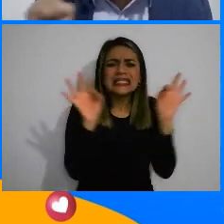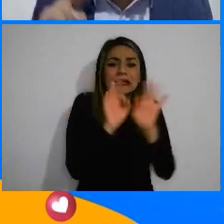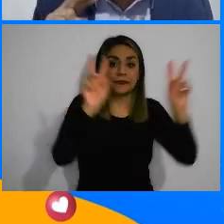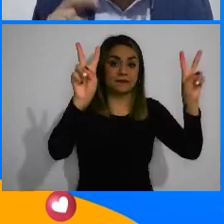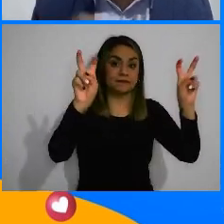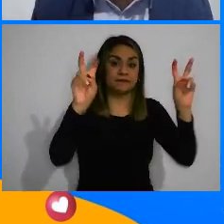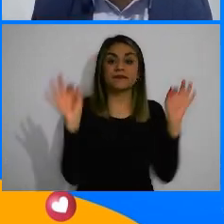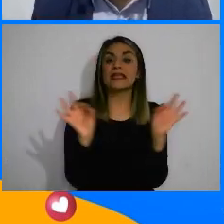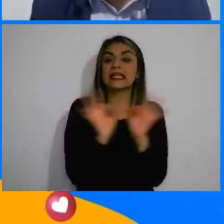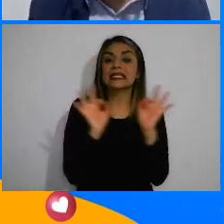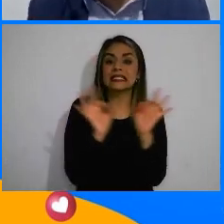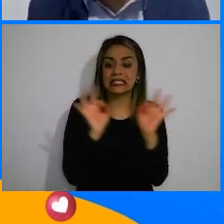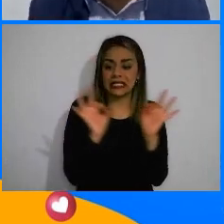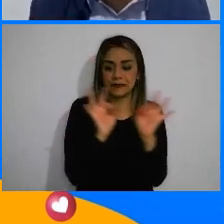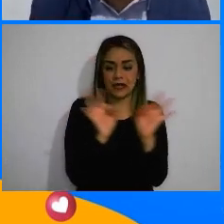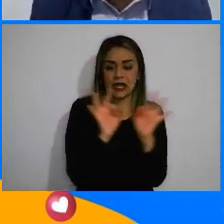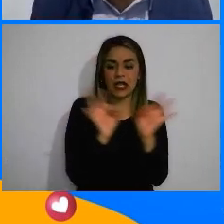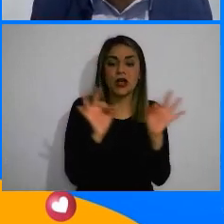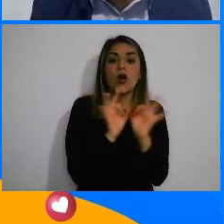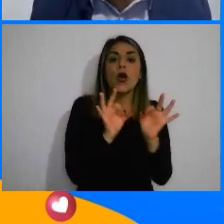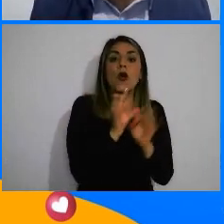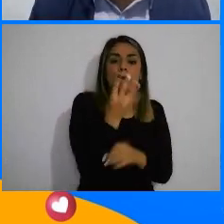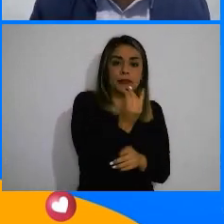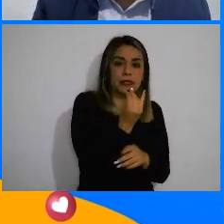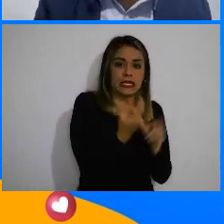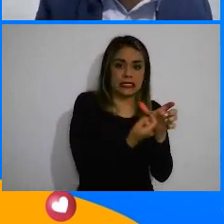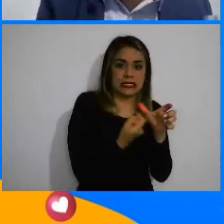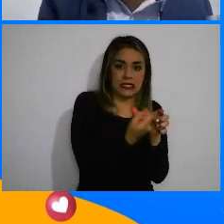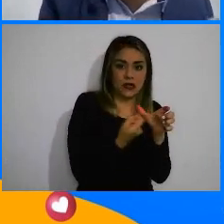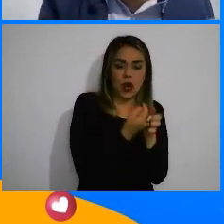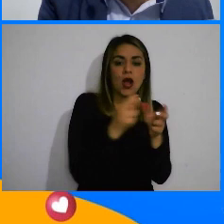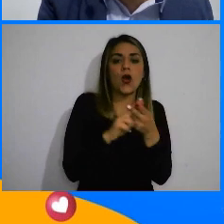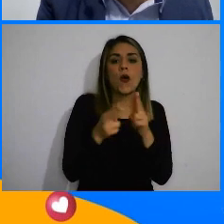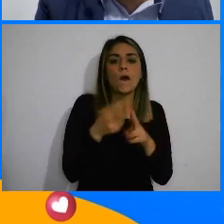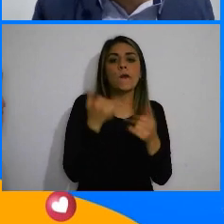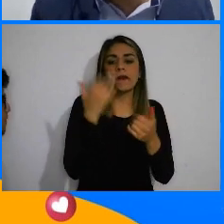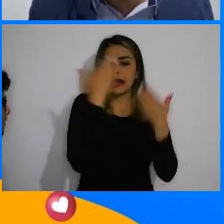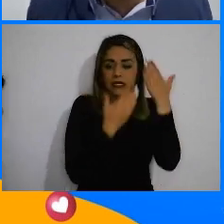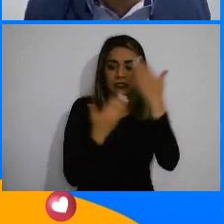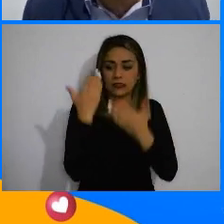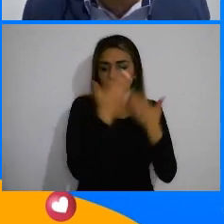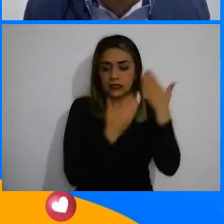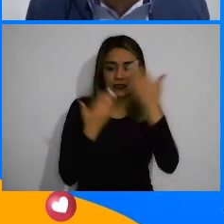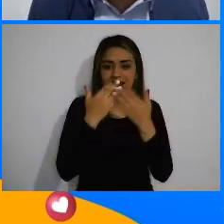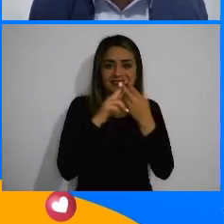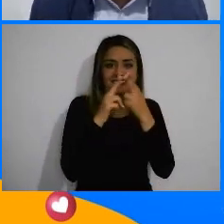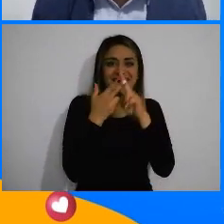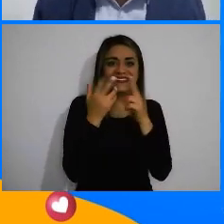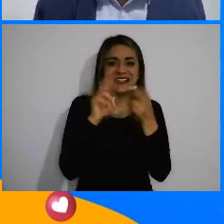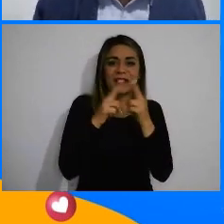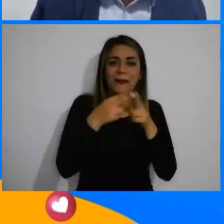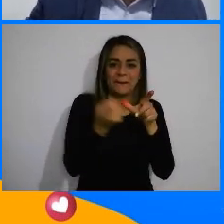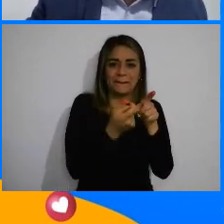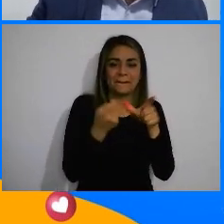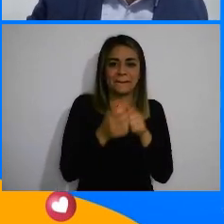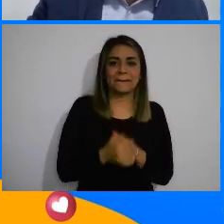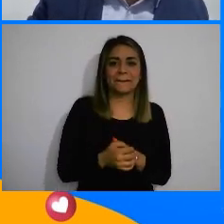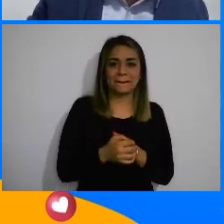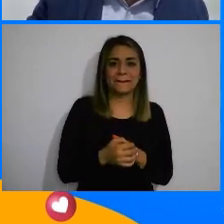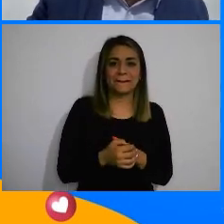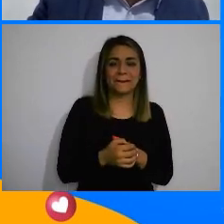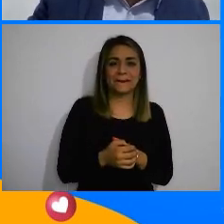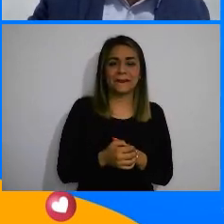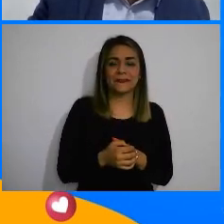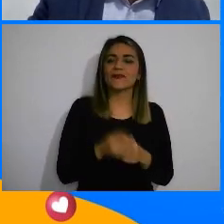comillas, que existe, que son los unicelulares, por consiguiente el objeto de estudio de la biología es la célula. Entonces empieza aquí, miren,